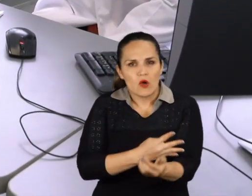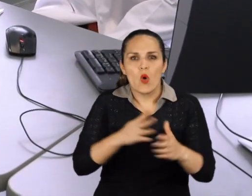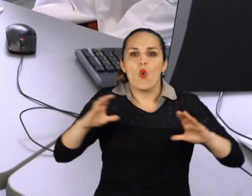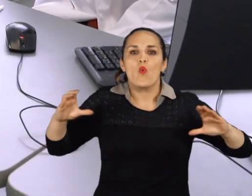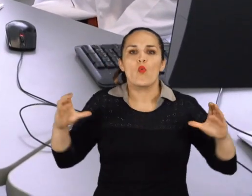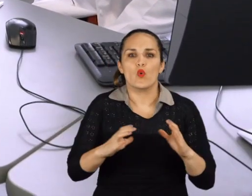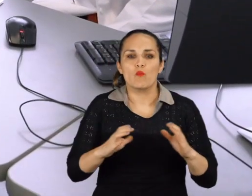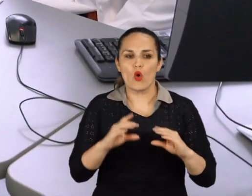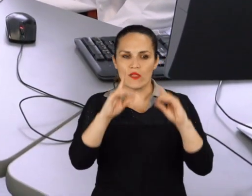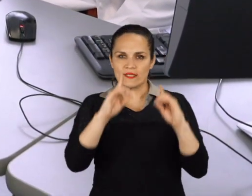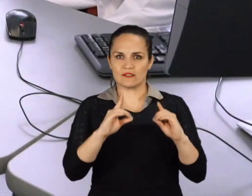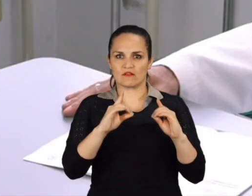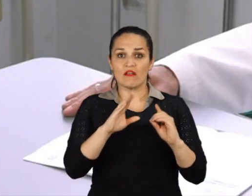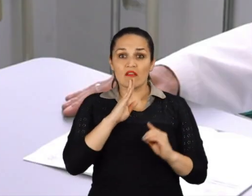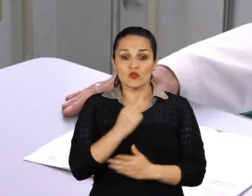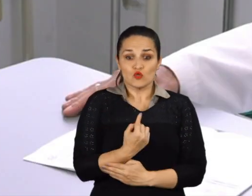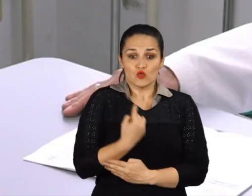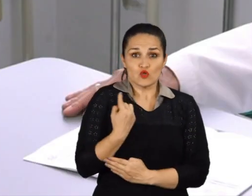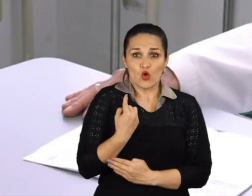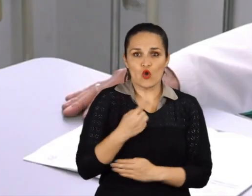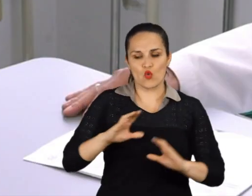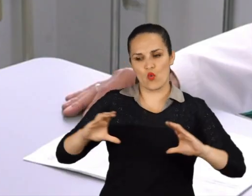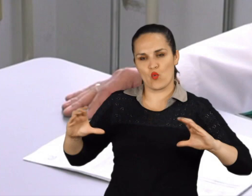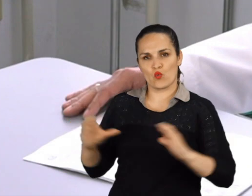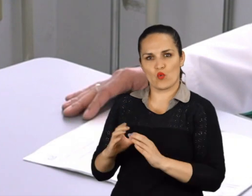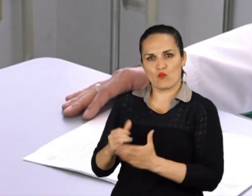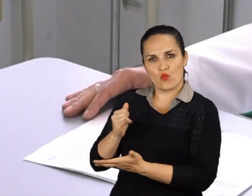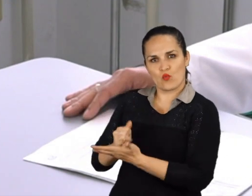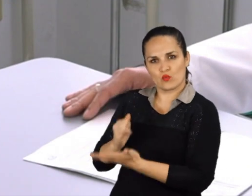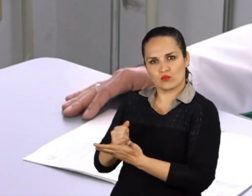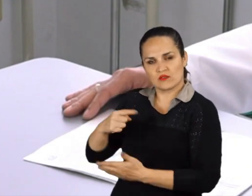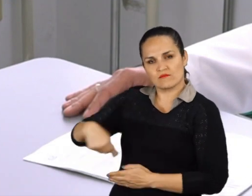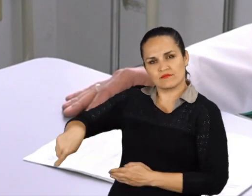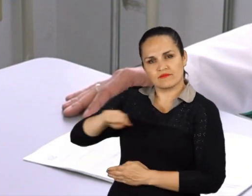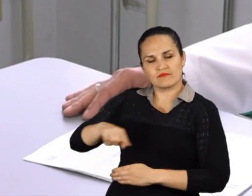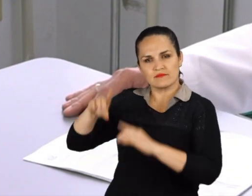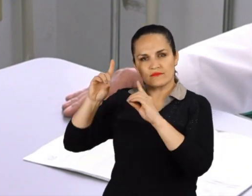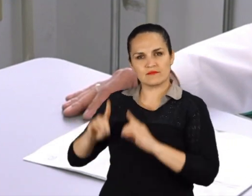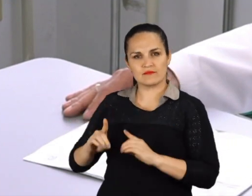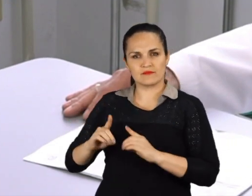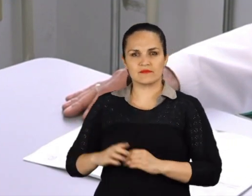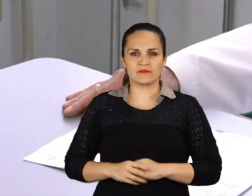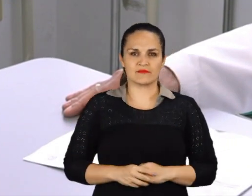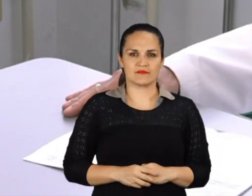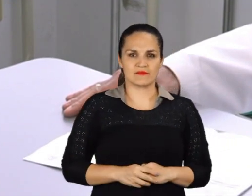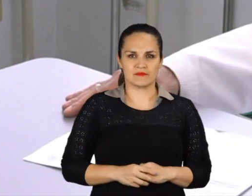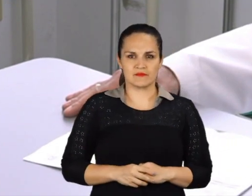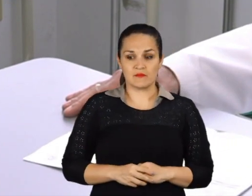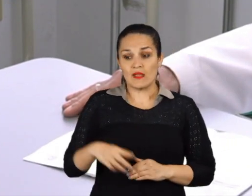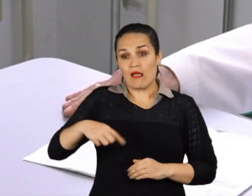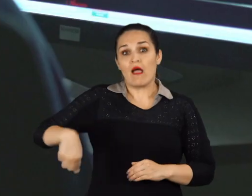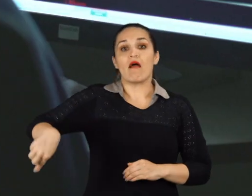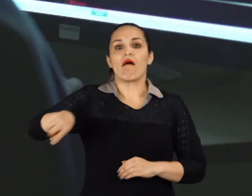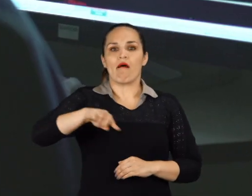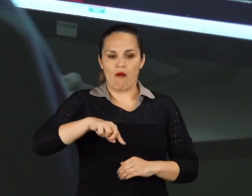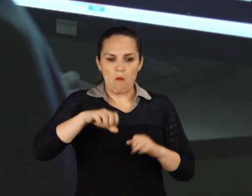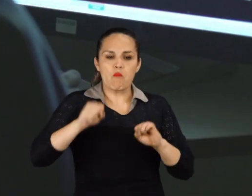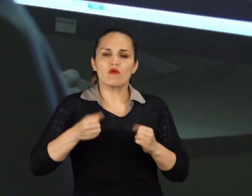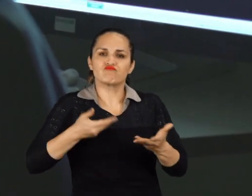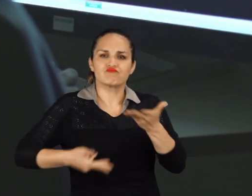Y muchas de las decisiones de qué hacer con estos pacientes se toman en una junta de decisiones en la cual podemos estar